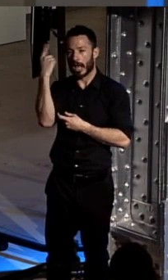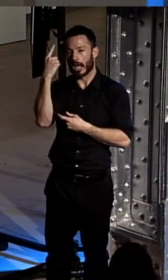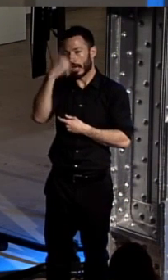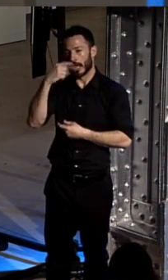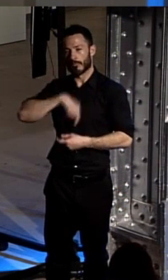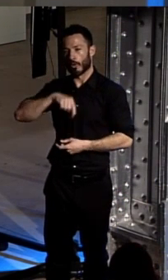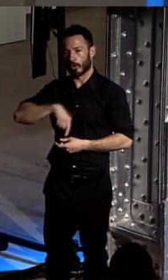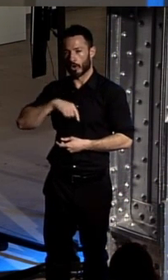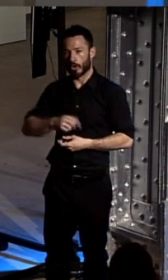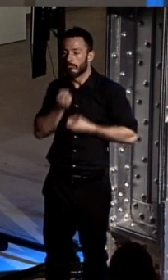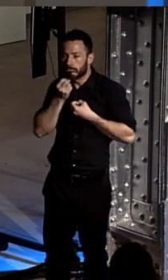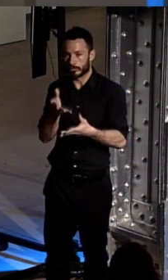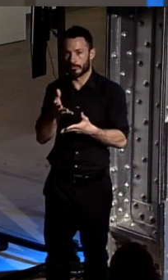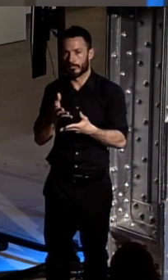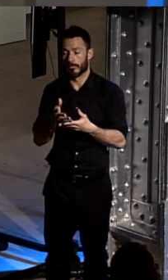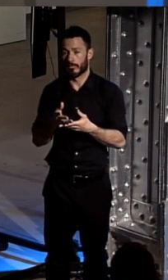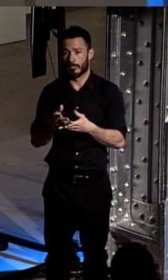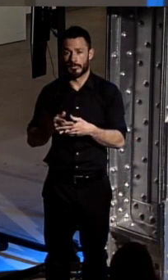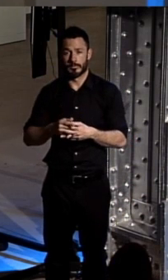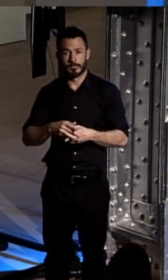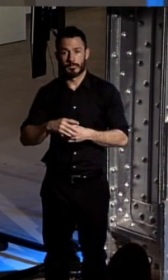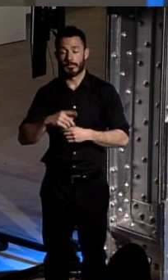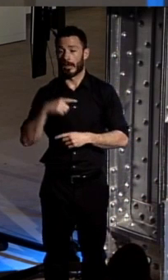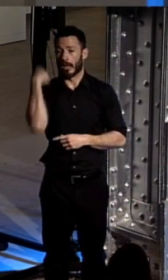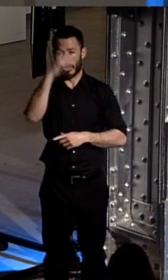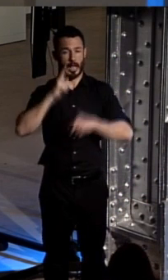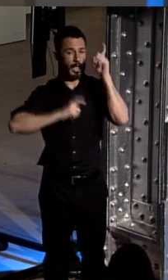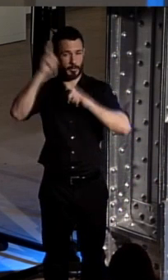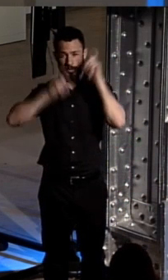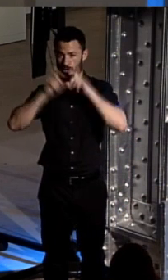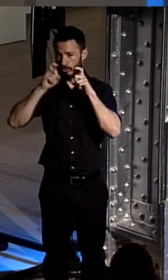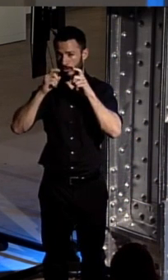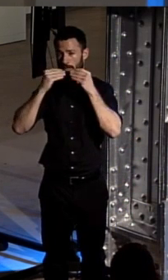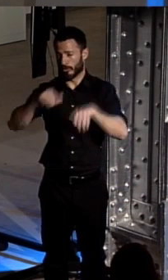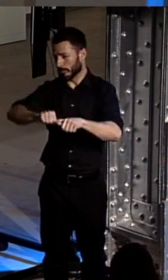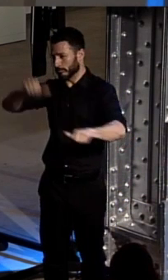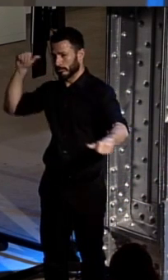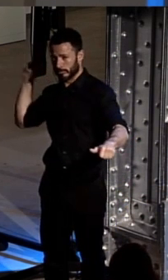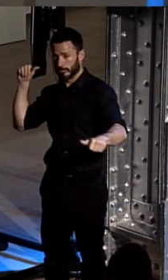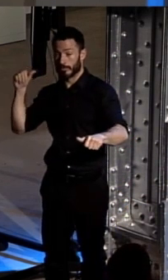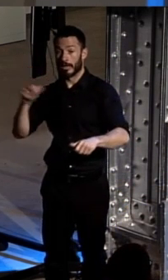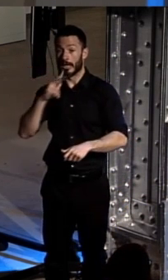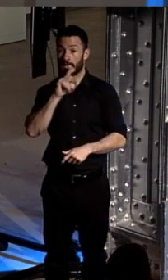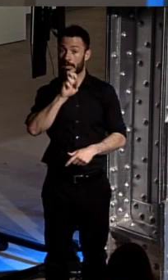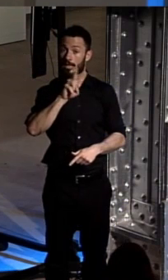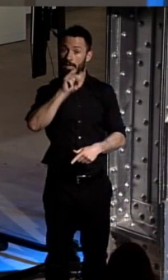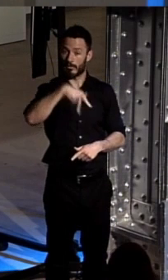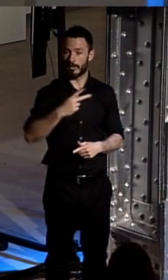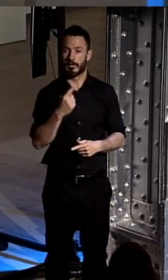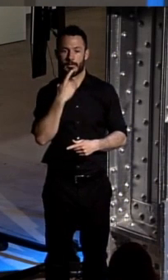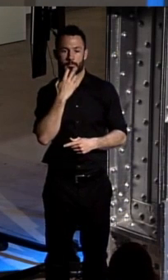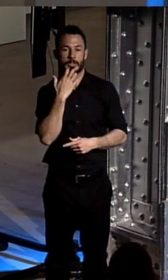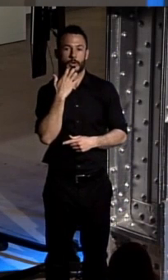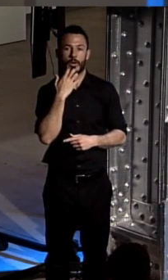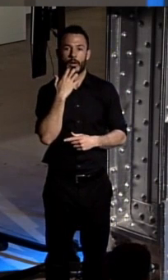y con más historia es el área del reconocimiento de las expresiones faciales. Y como habéis visto en la presentación de Kevin, gran parte del estado del arte hoy